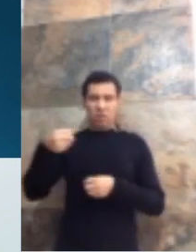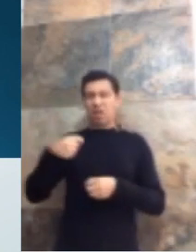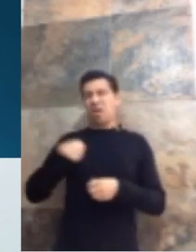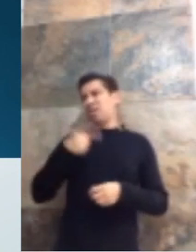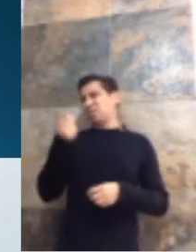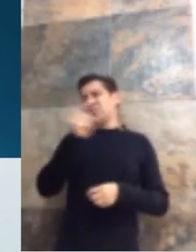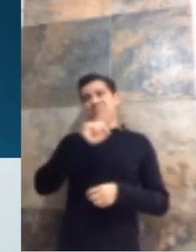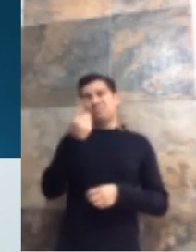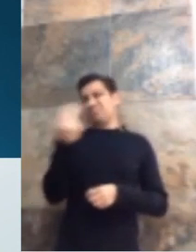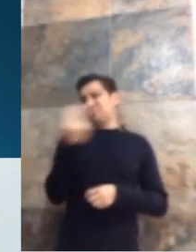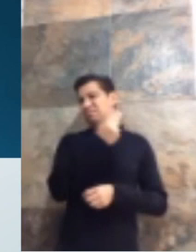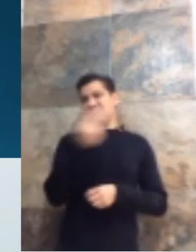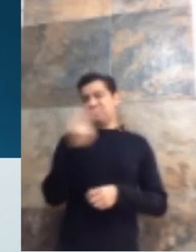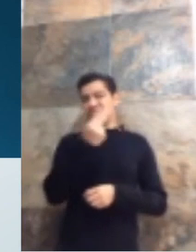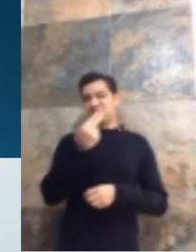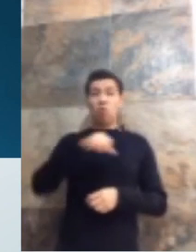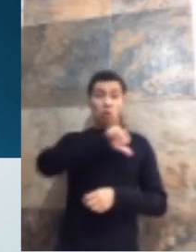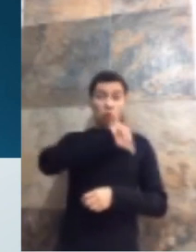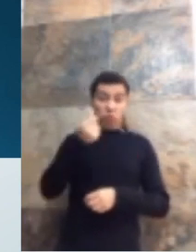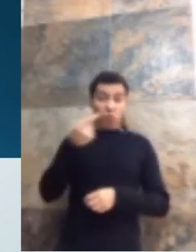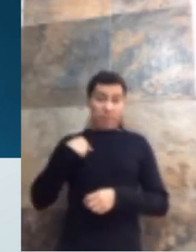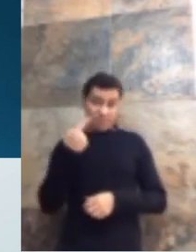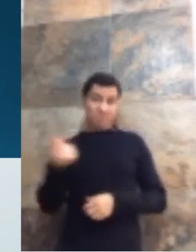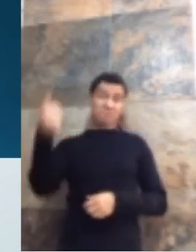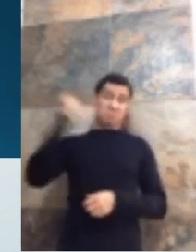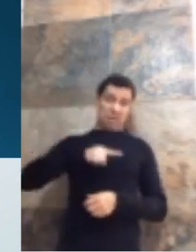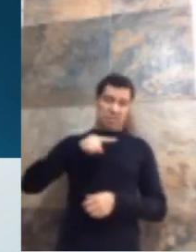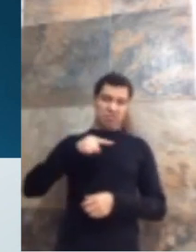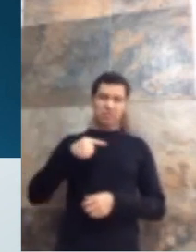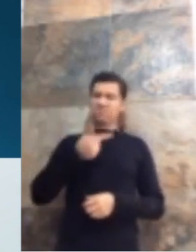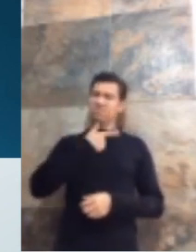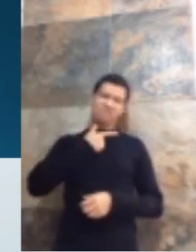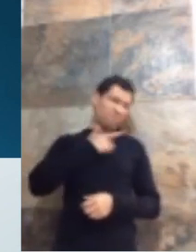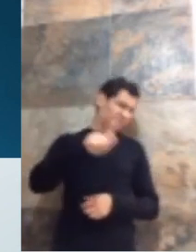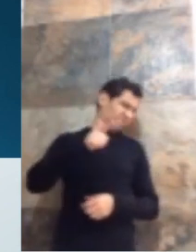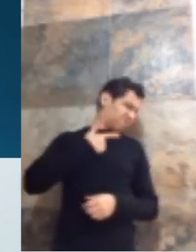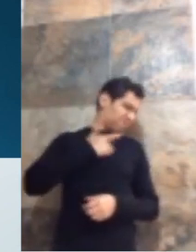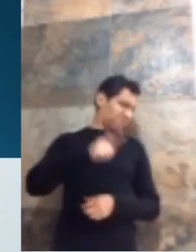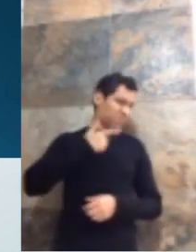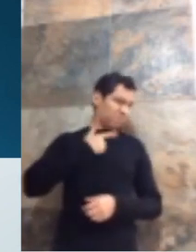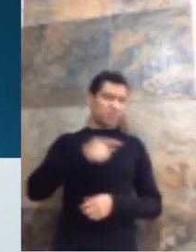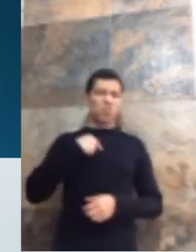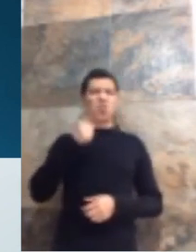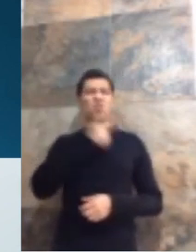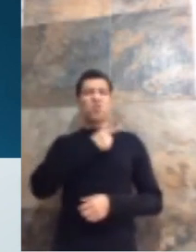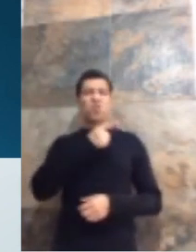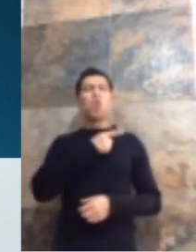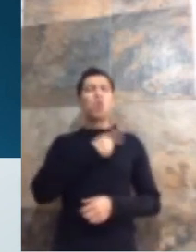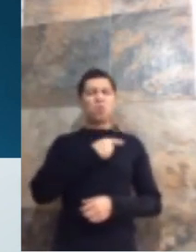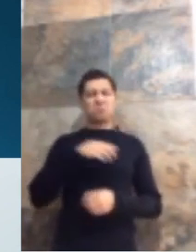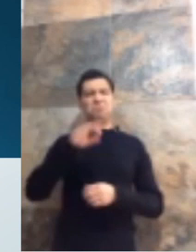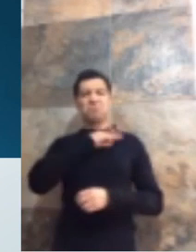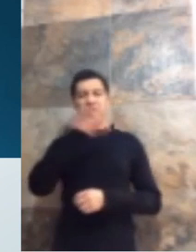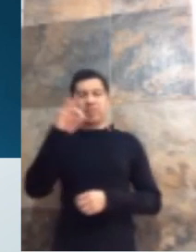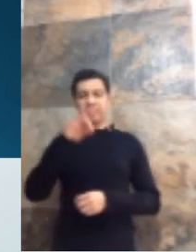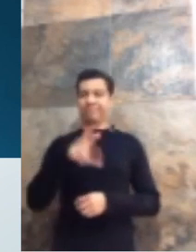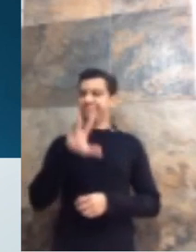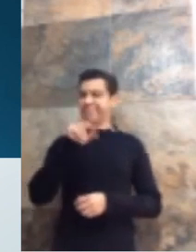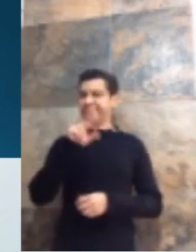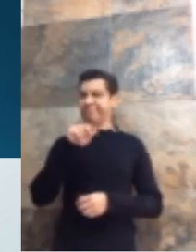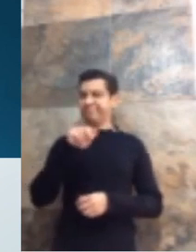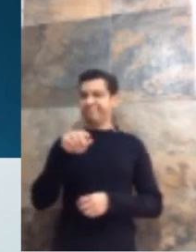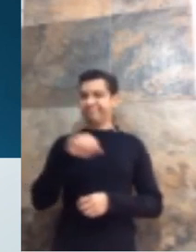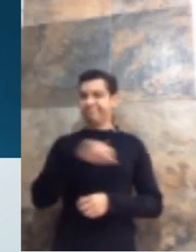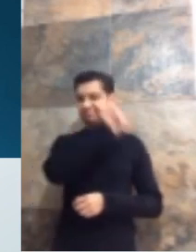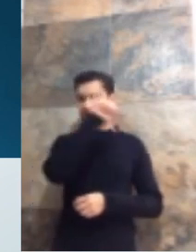la autosuficiencia es en tal extremo que no requiere de otro tipo de intervenciones. Seguimos en la